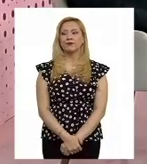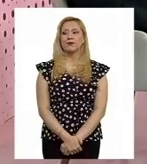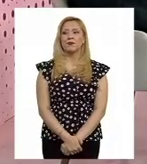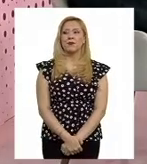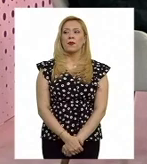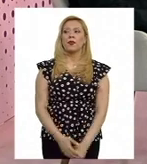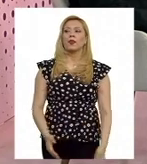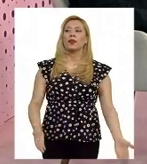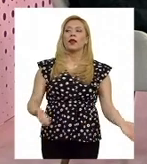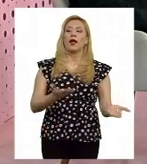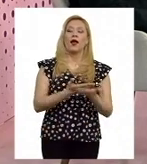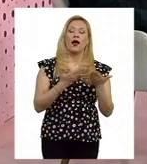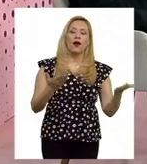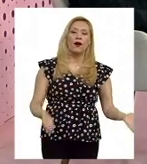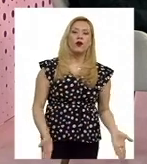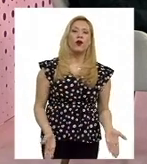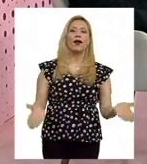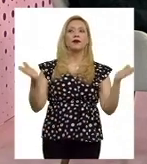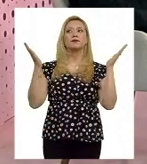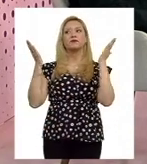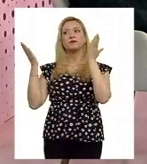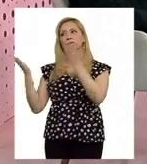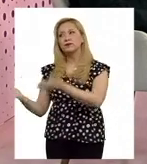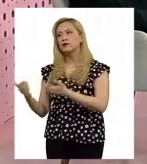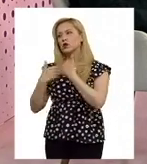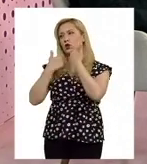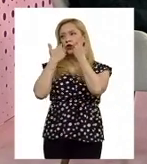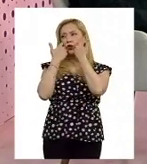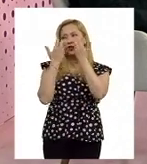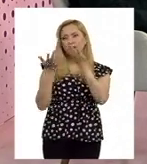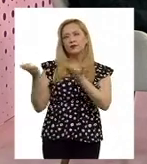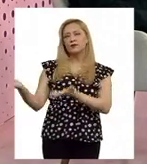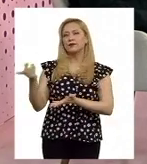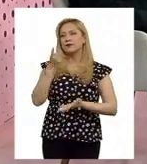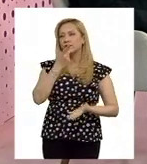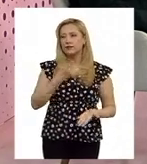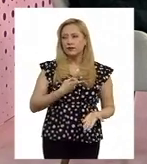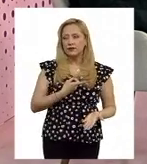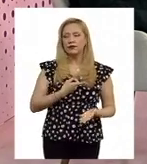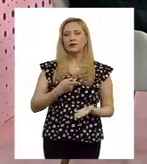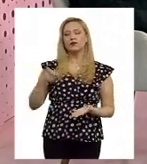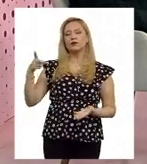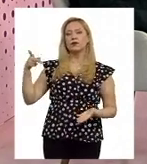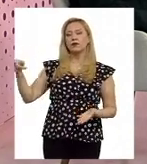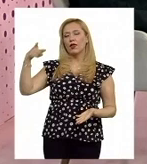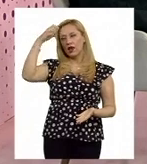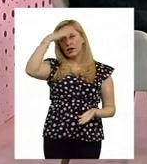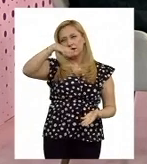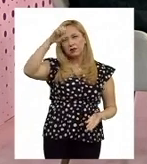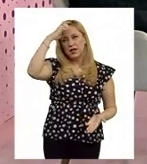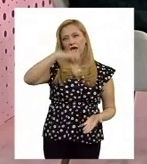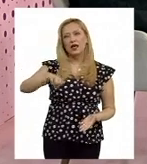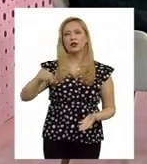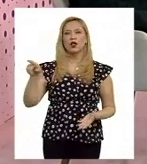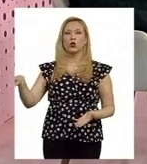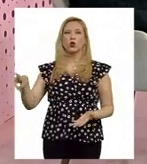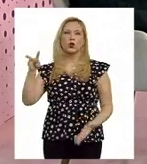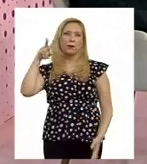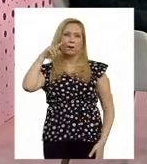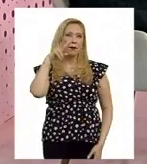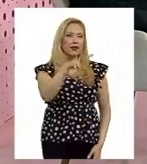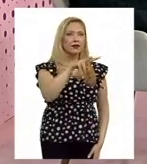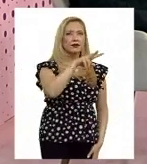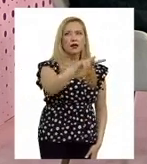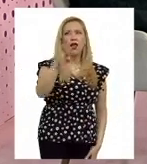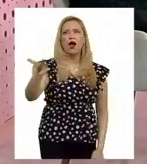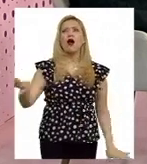general a lo particular, porque yo quisiera que nos platicaras experiencias, alguna vivencia